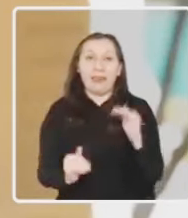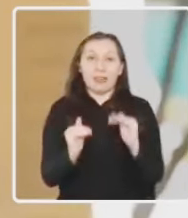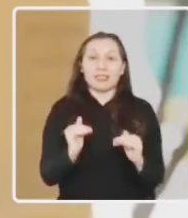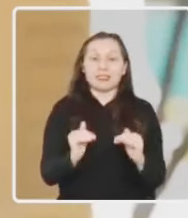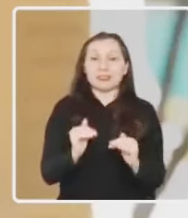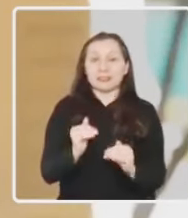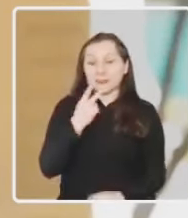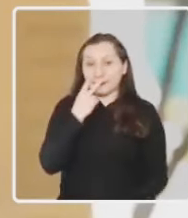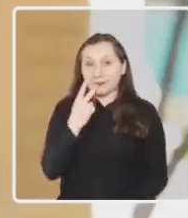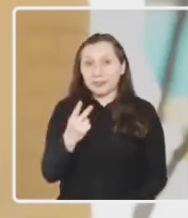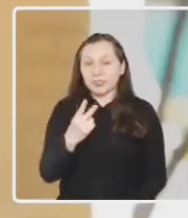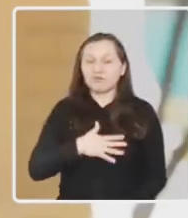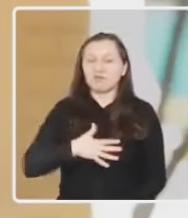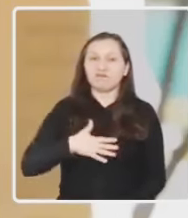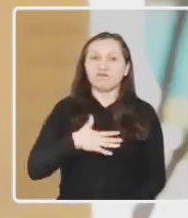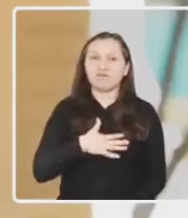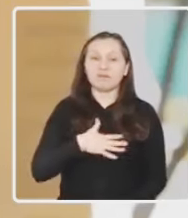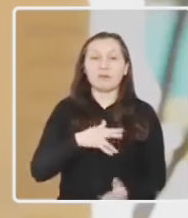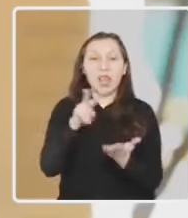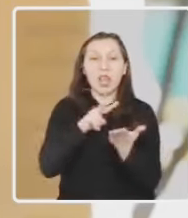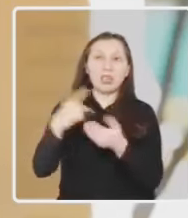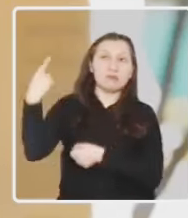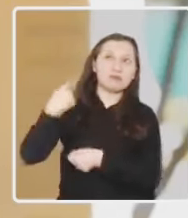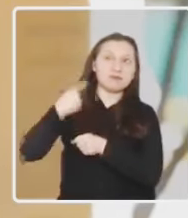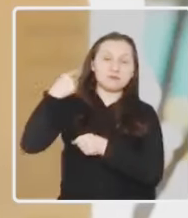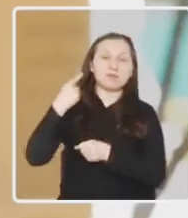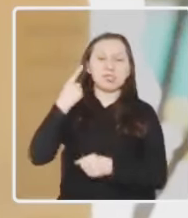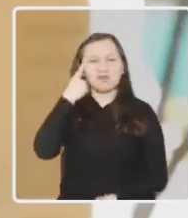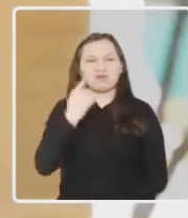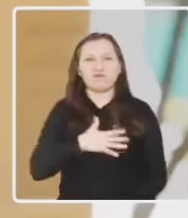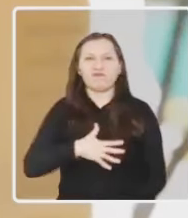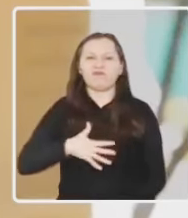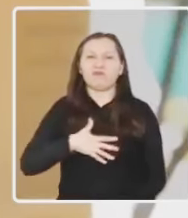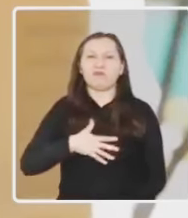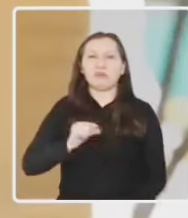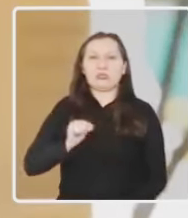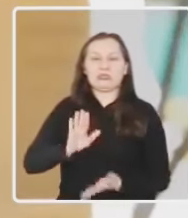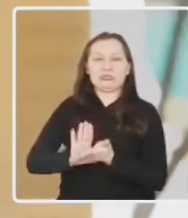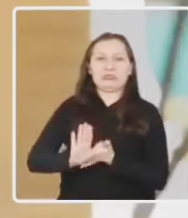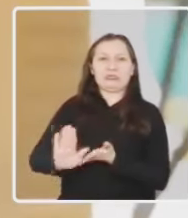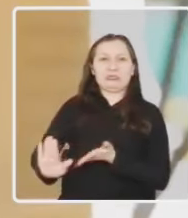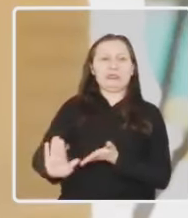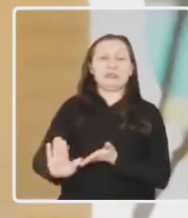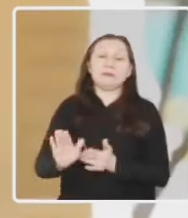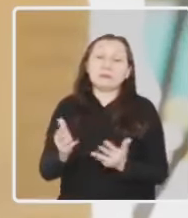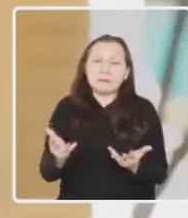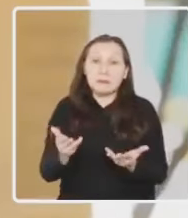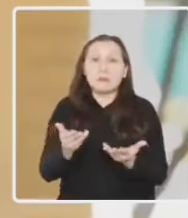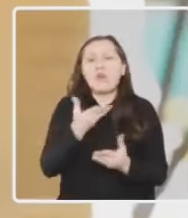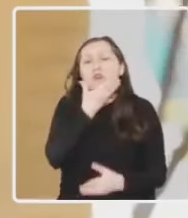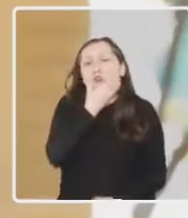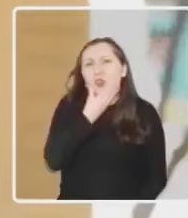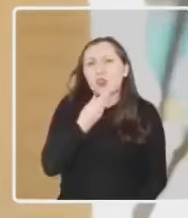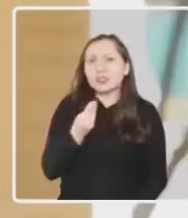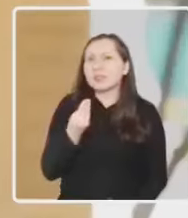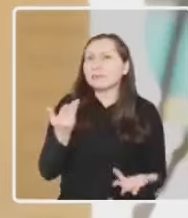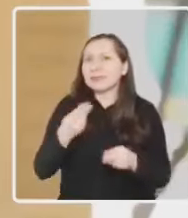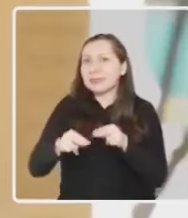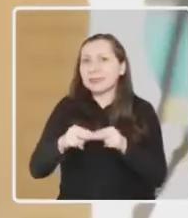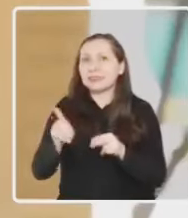uno veía o uno sentía que leer por obligación generaba una suerte de rechazo. Por eso es tan lindo lo que hace